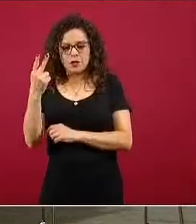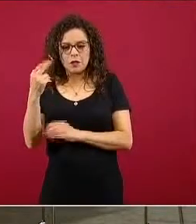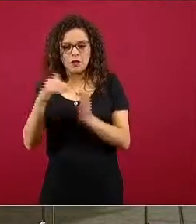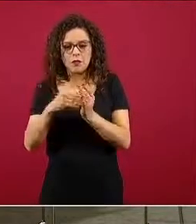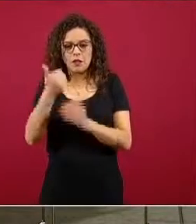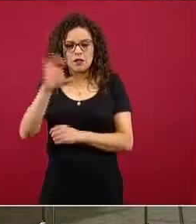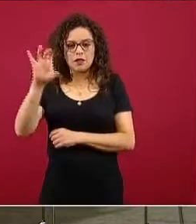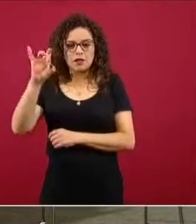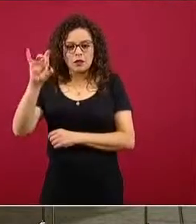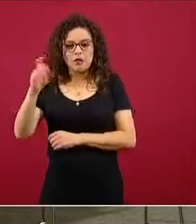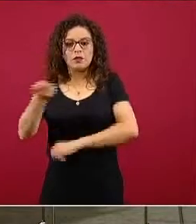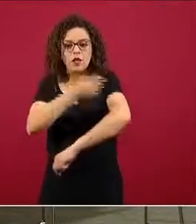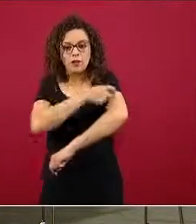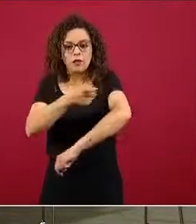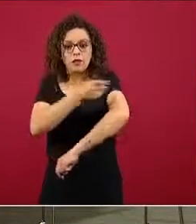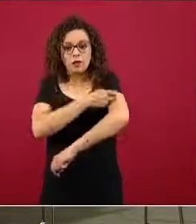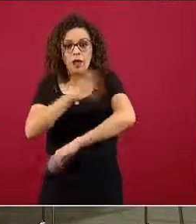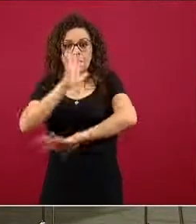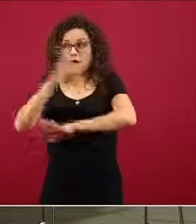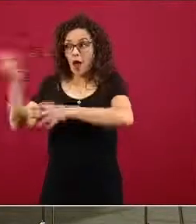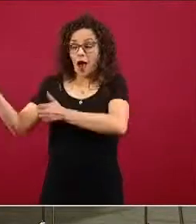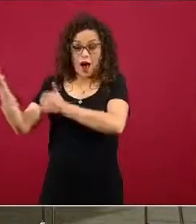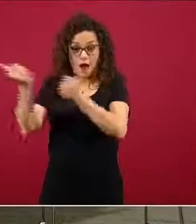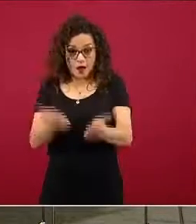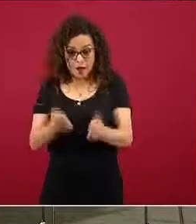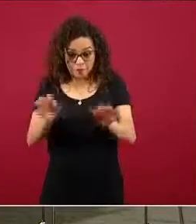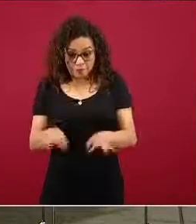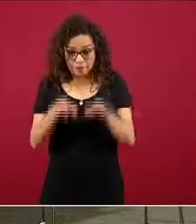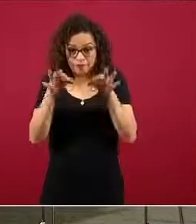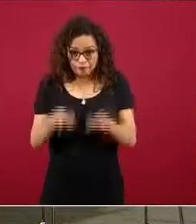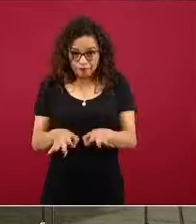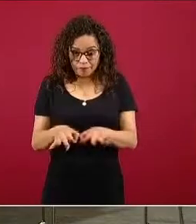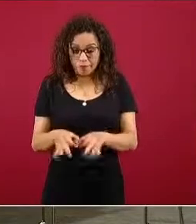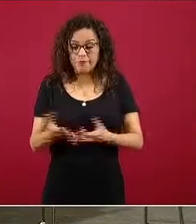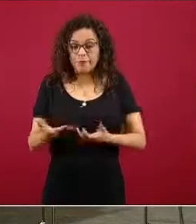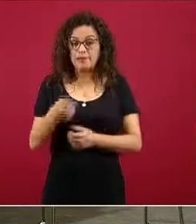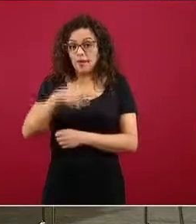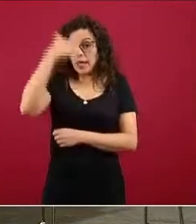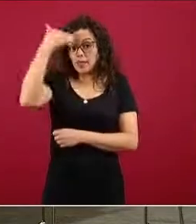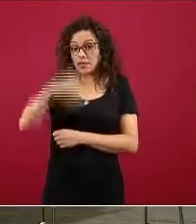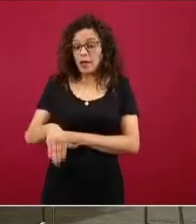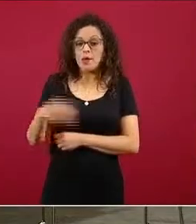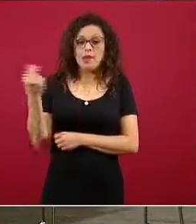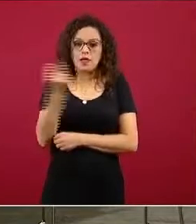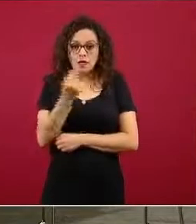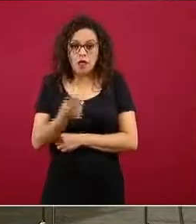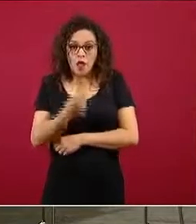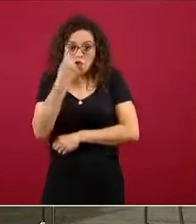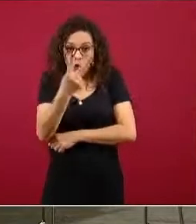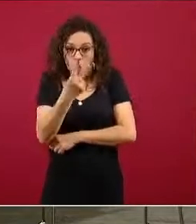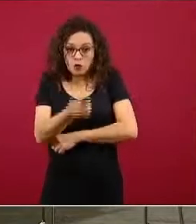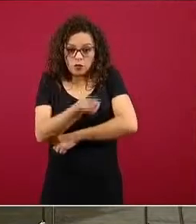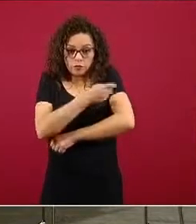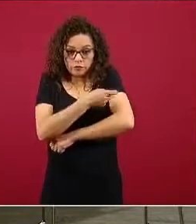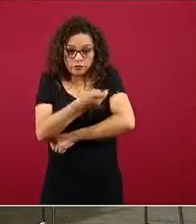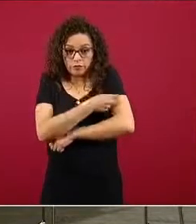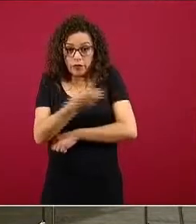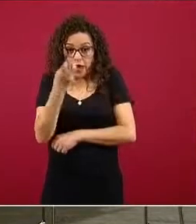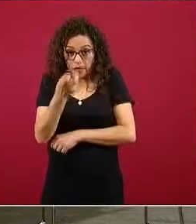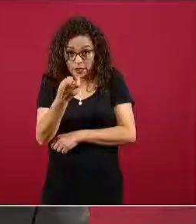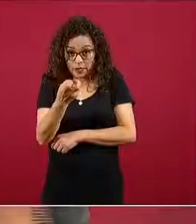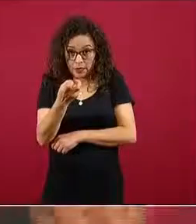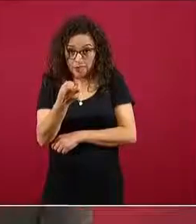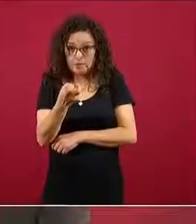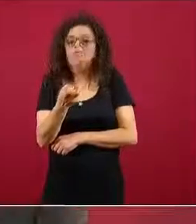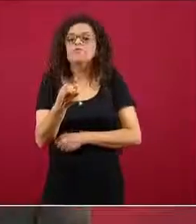1.425.630 dosis entregadas, y considerando que se necesitan 2 dosis de esta vacuna, lo más